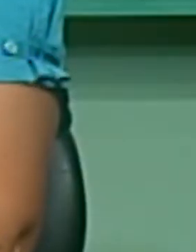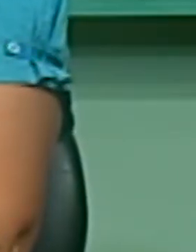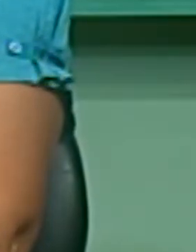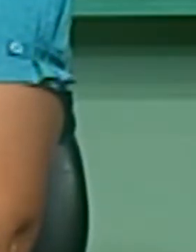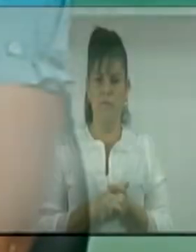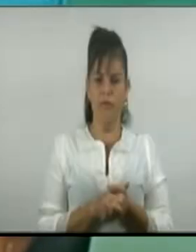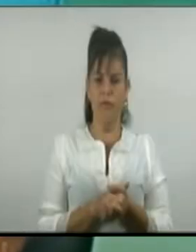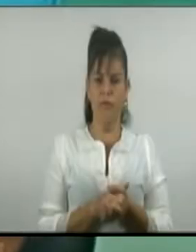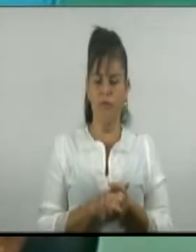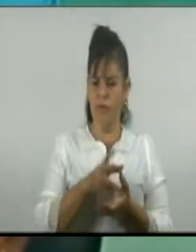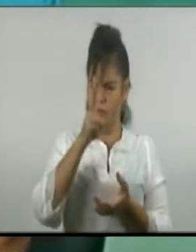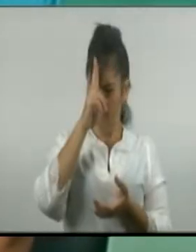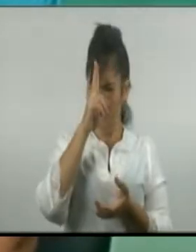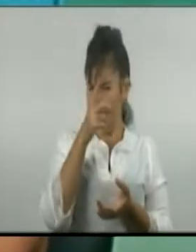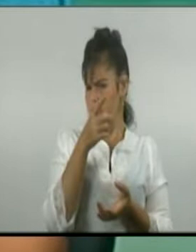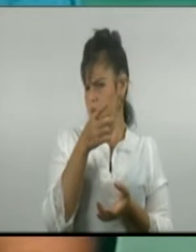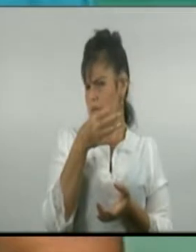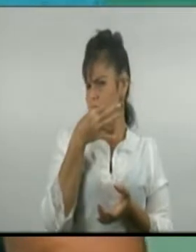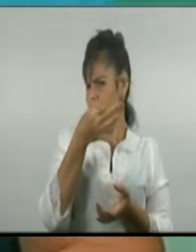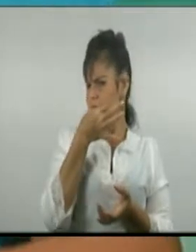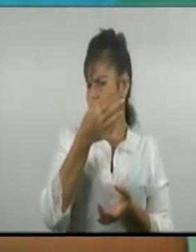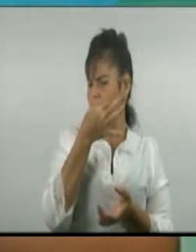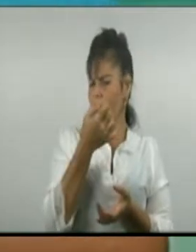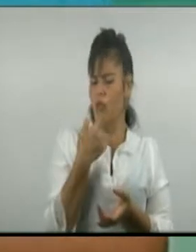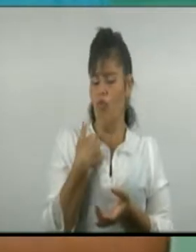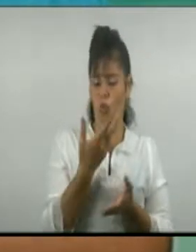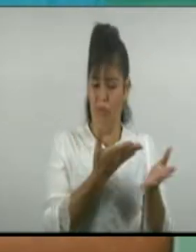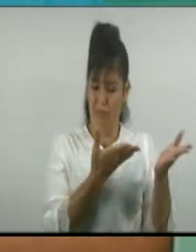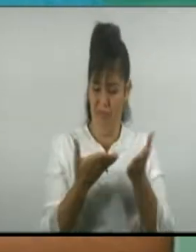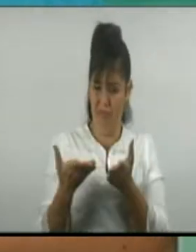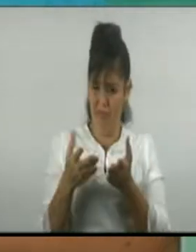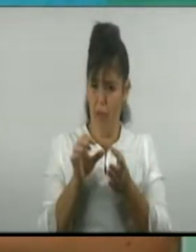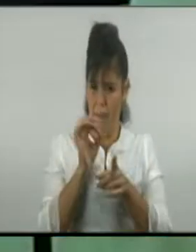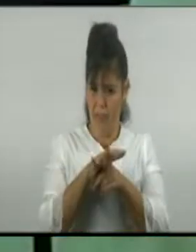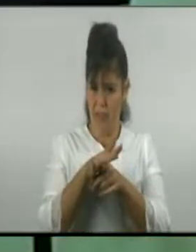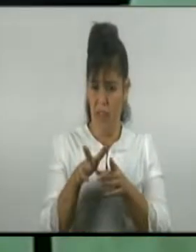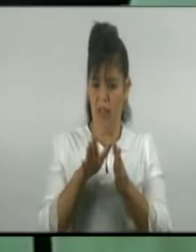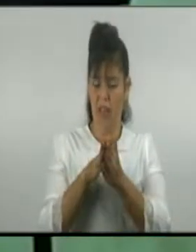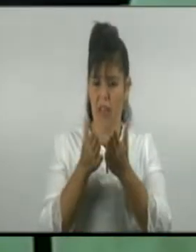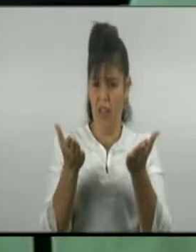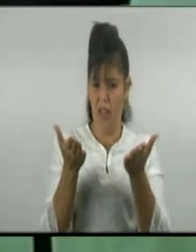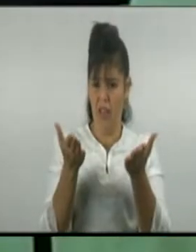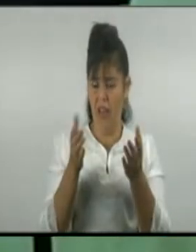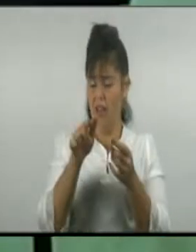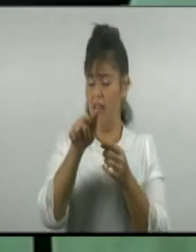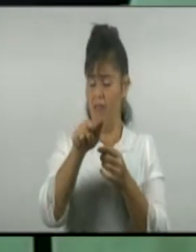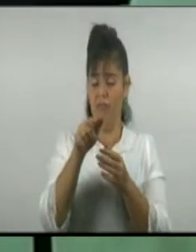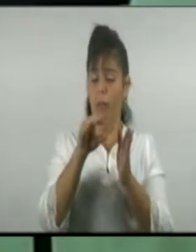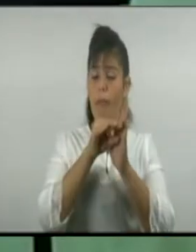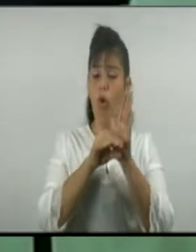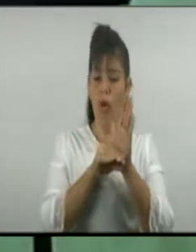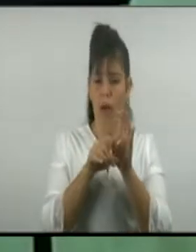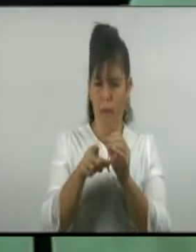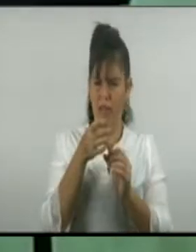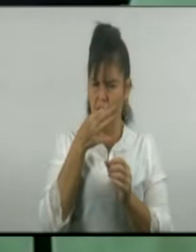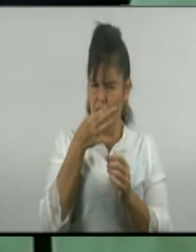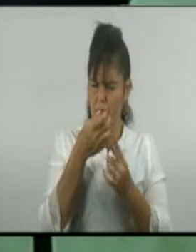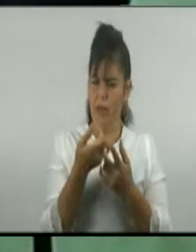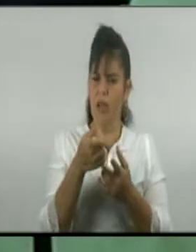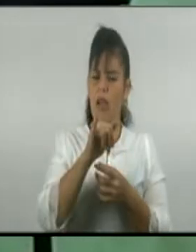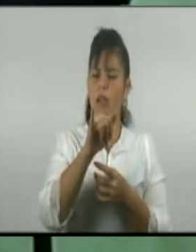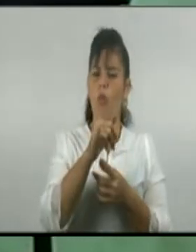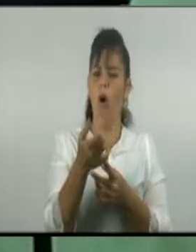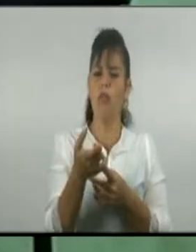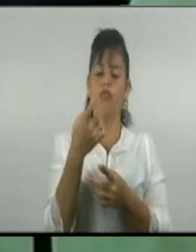doctor yo decían la presentación del programa que el objetivo fundamental era hablar acerca de la importancia de la existencia